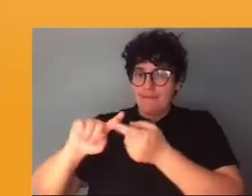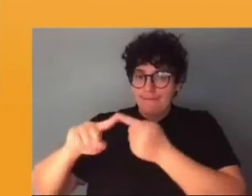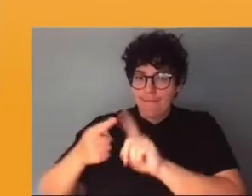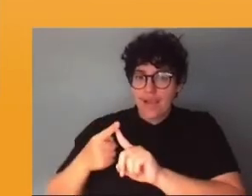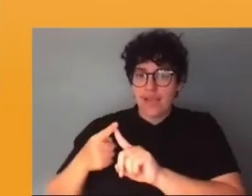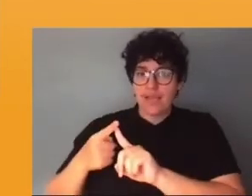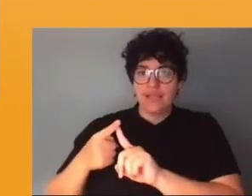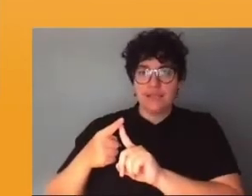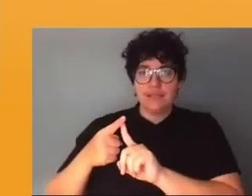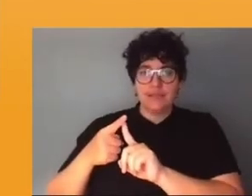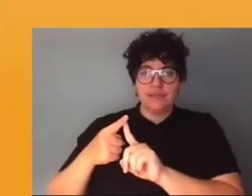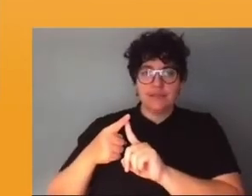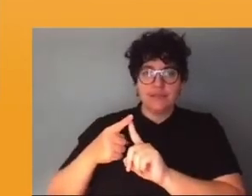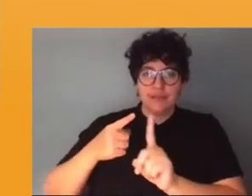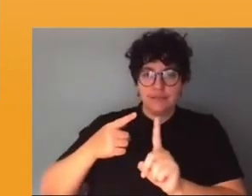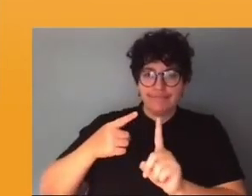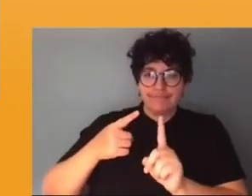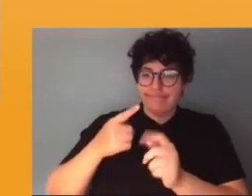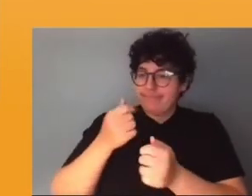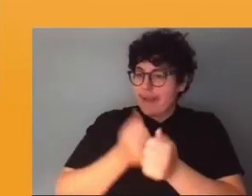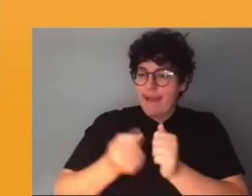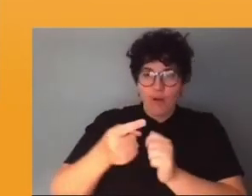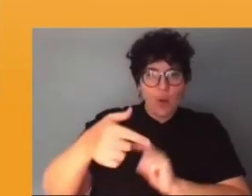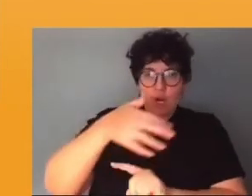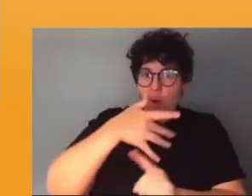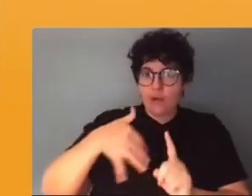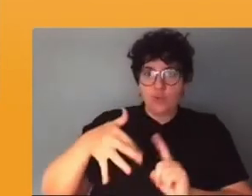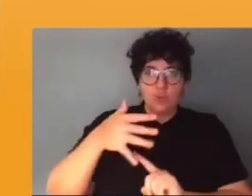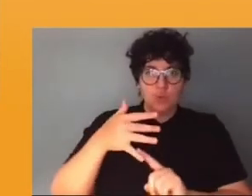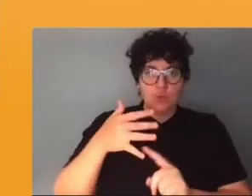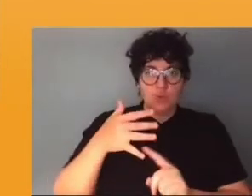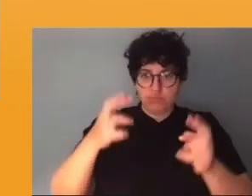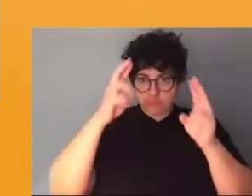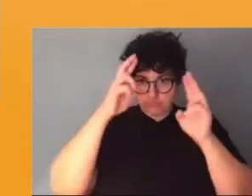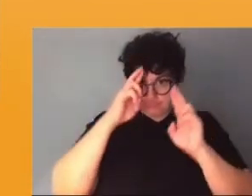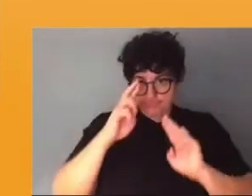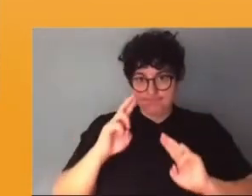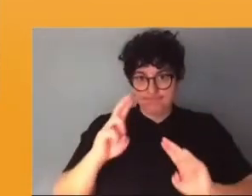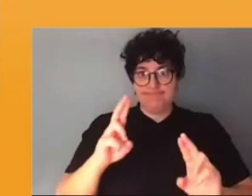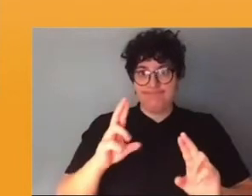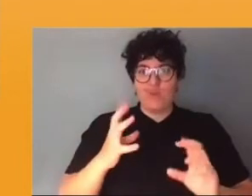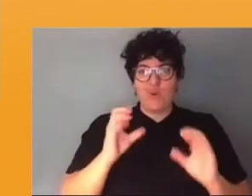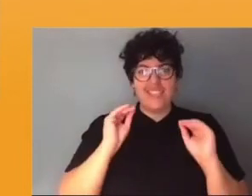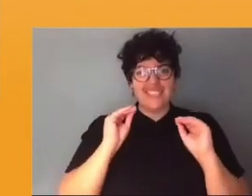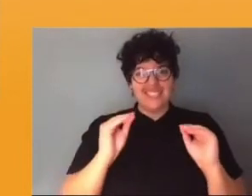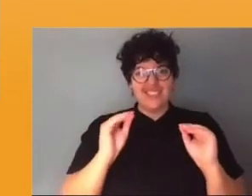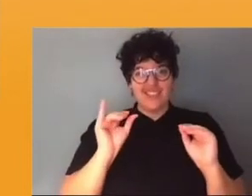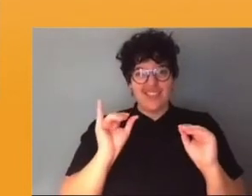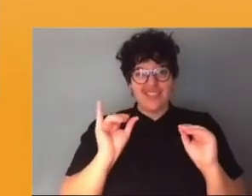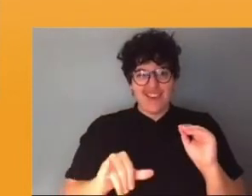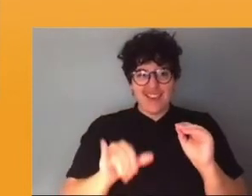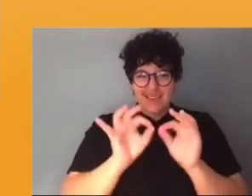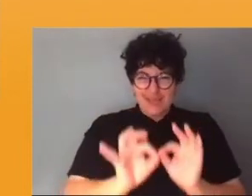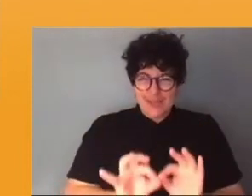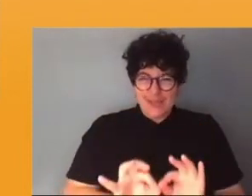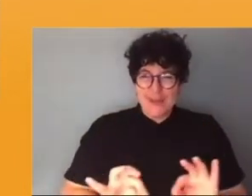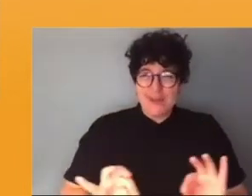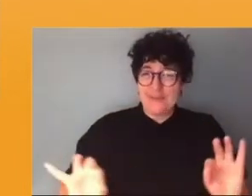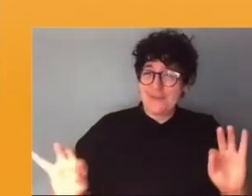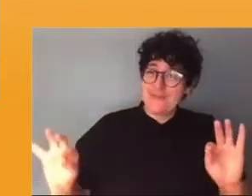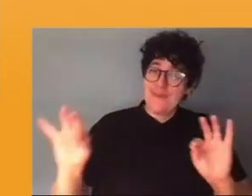a tu familia, a tus amistades, a todas las personas que te rodean, pero lo más importante es aprender